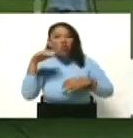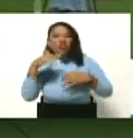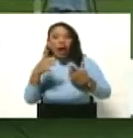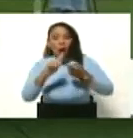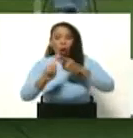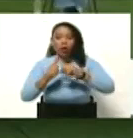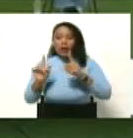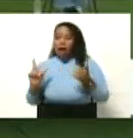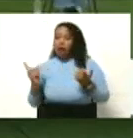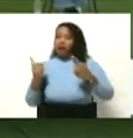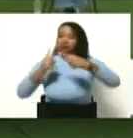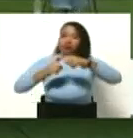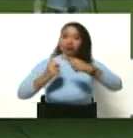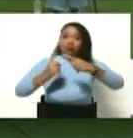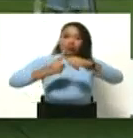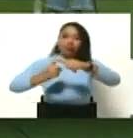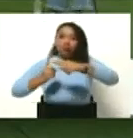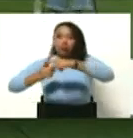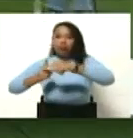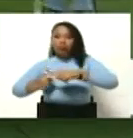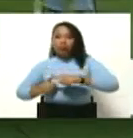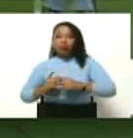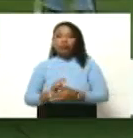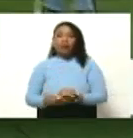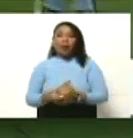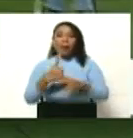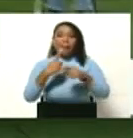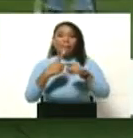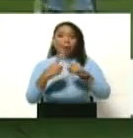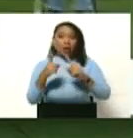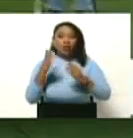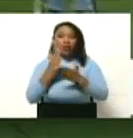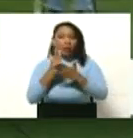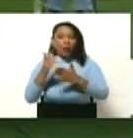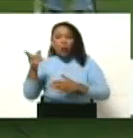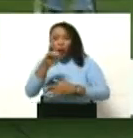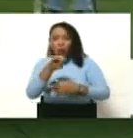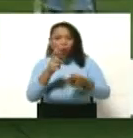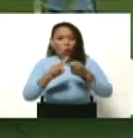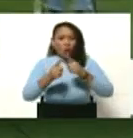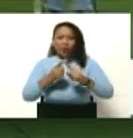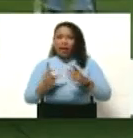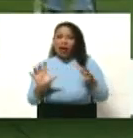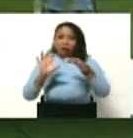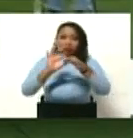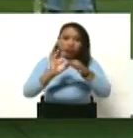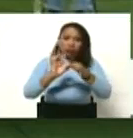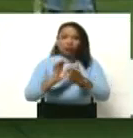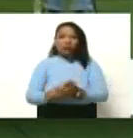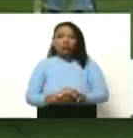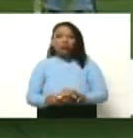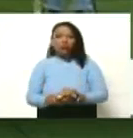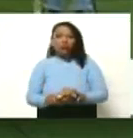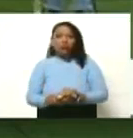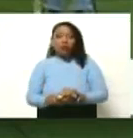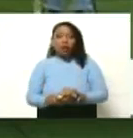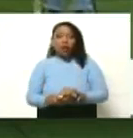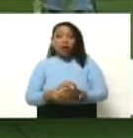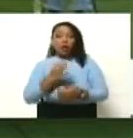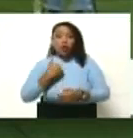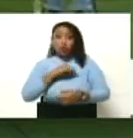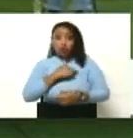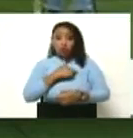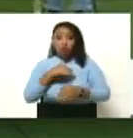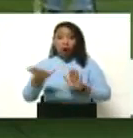característica de su país. Pero busquemos las cosas que nos unen. ¿Somos antiimperialistas? Bueno, vamos a conformarnos